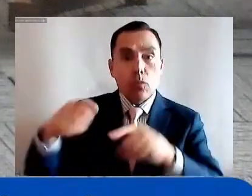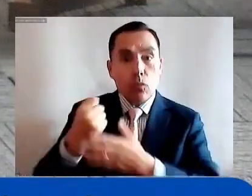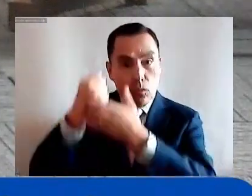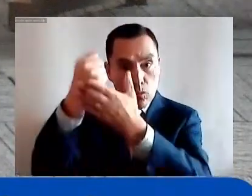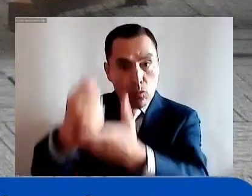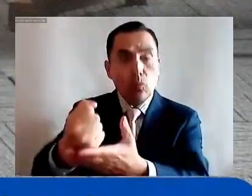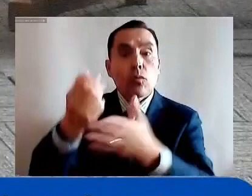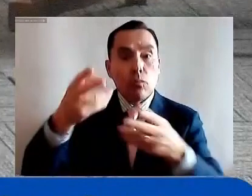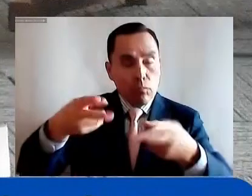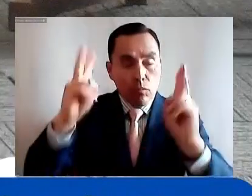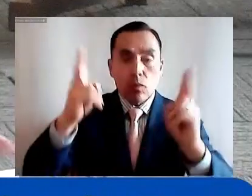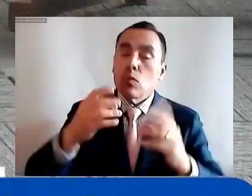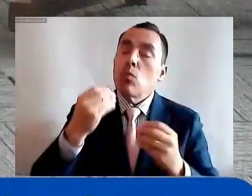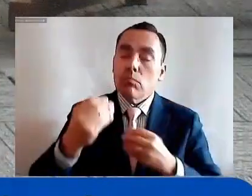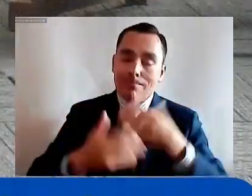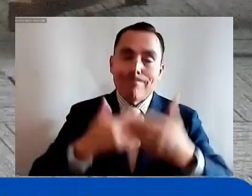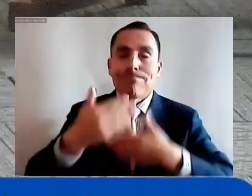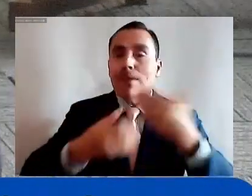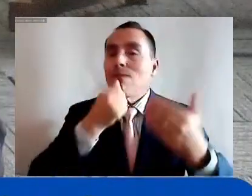mucho que avanzar.